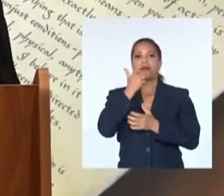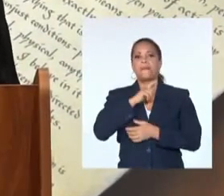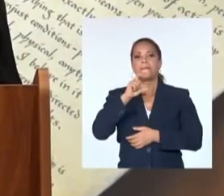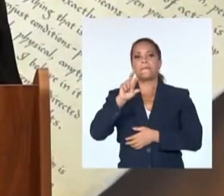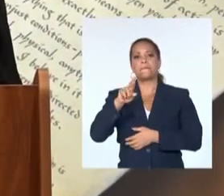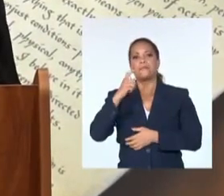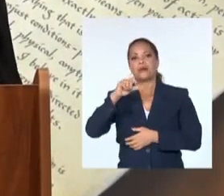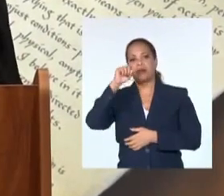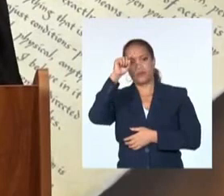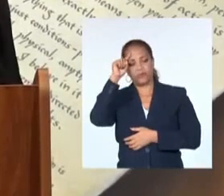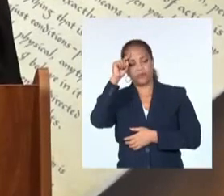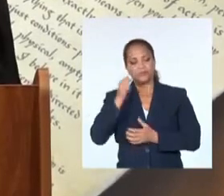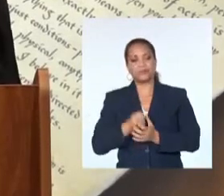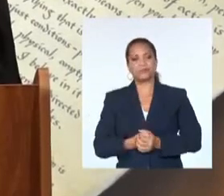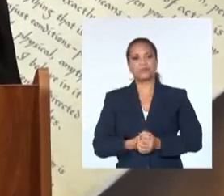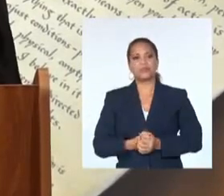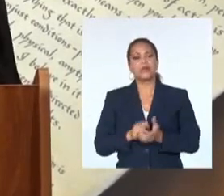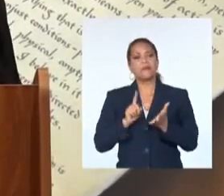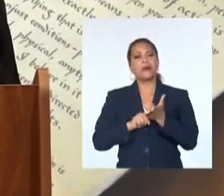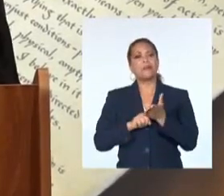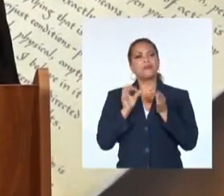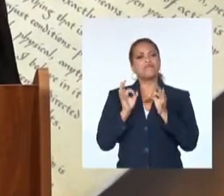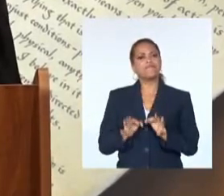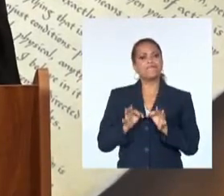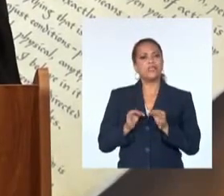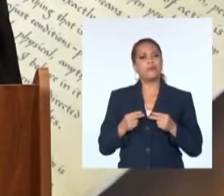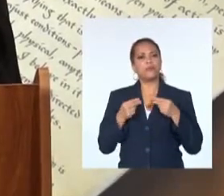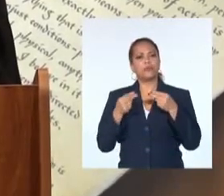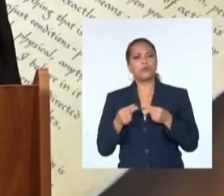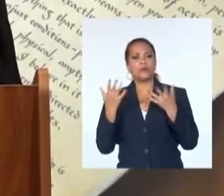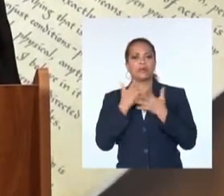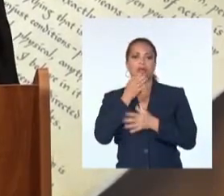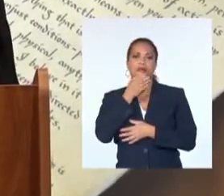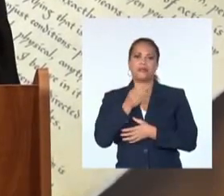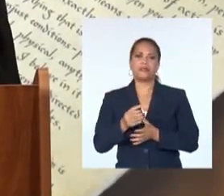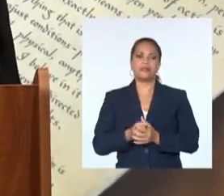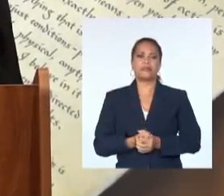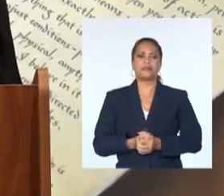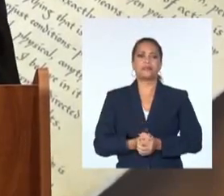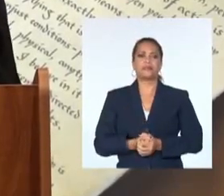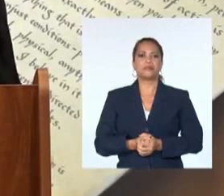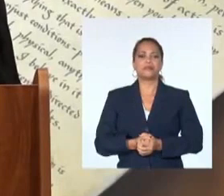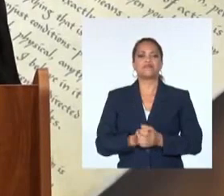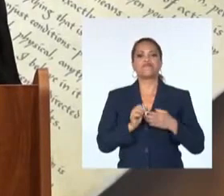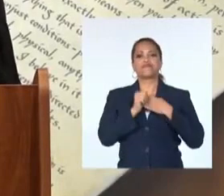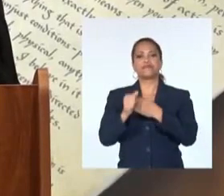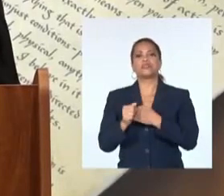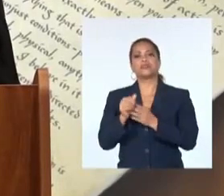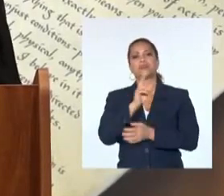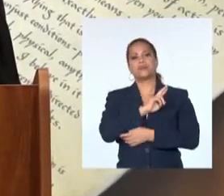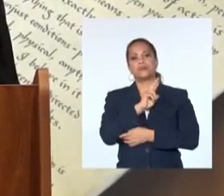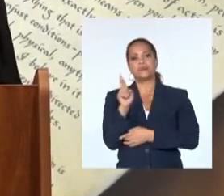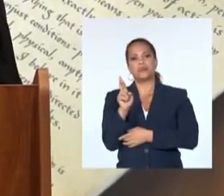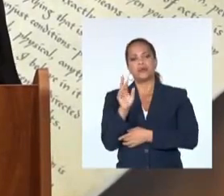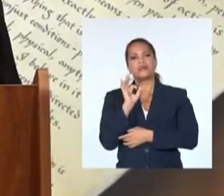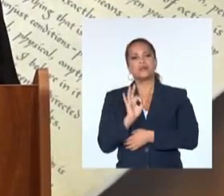Mi padre honró a Fidel y a todo lo que representó. Había sido un líder revolucionario que